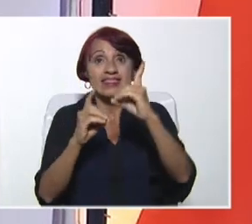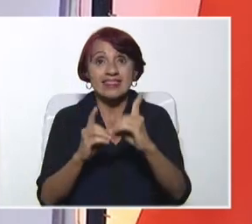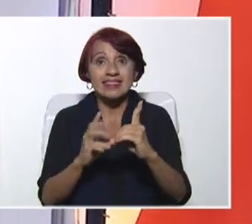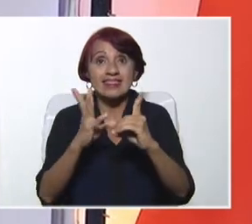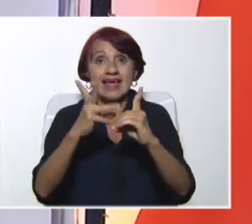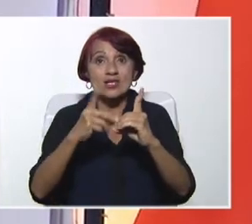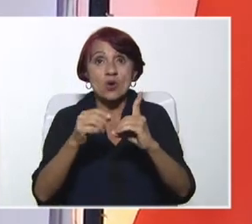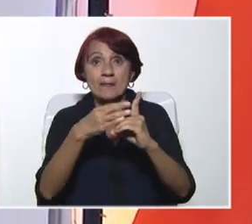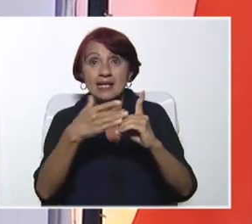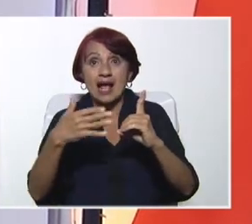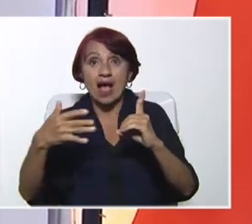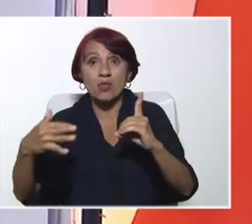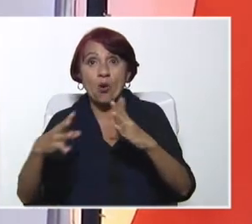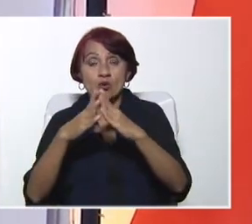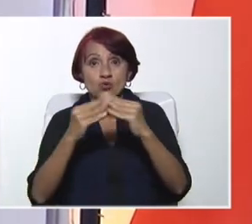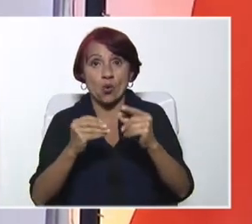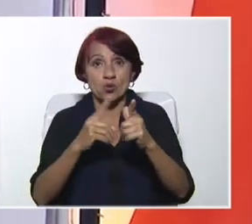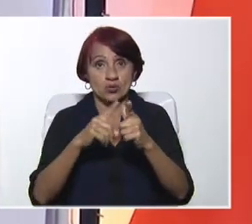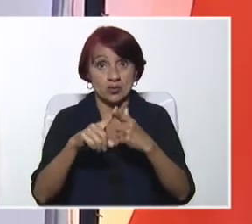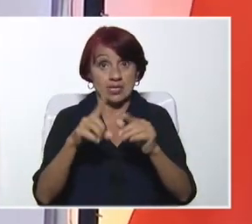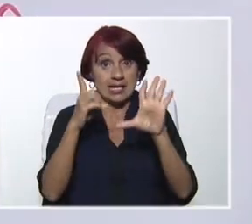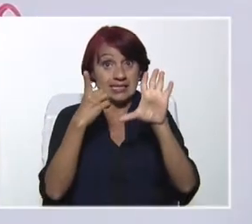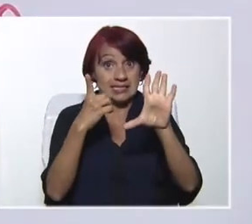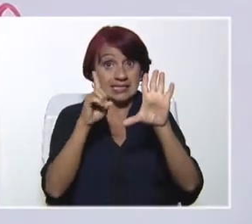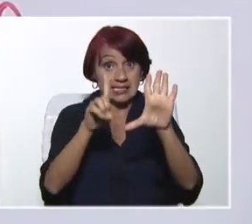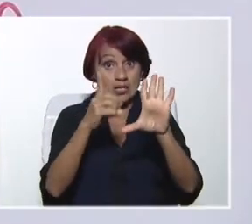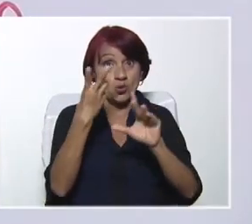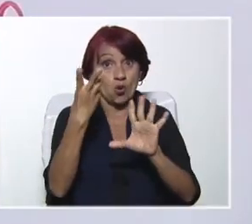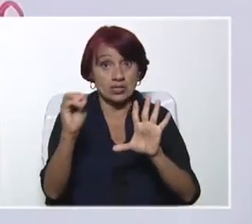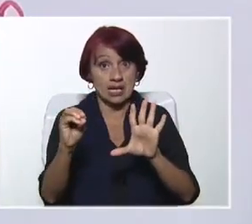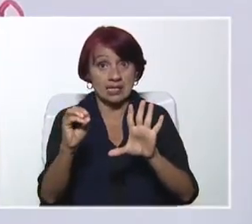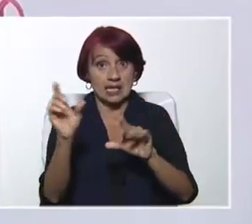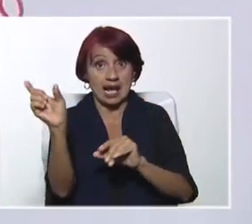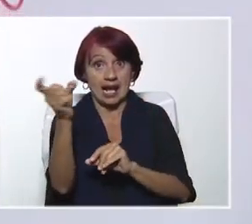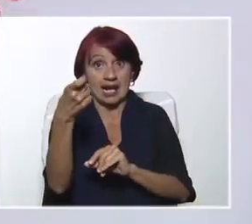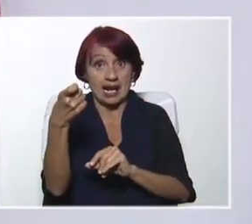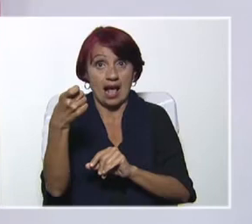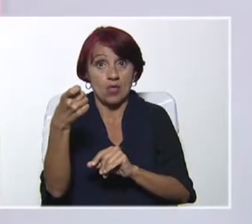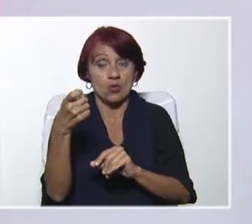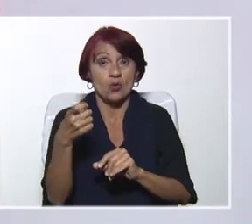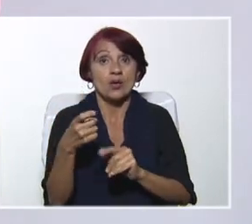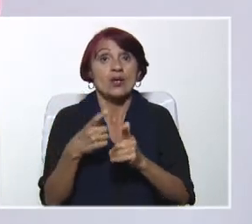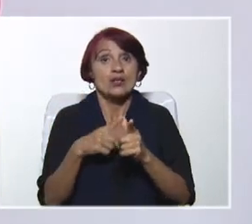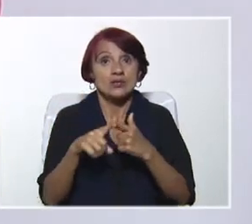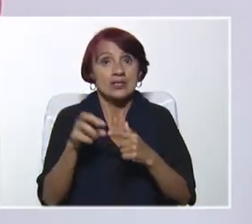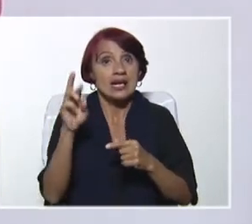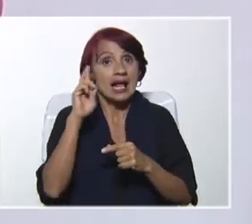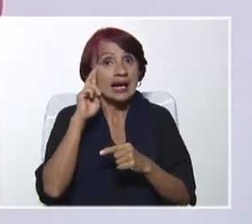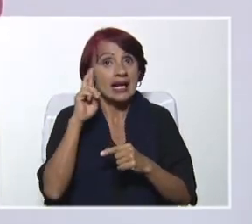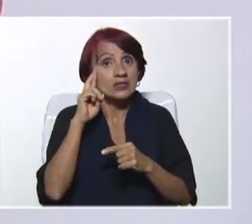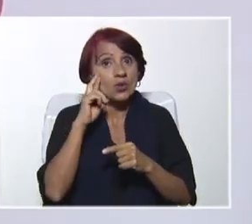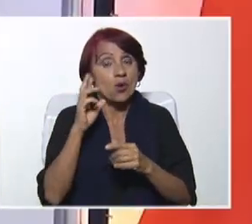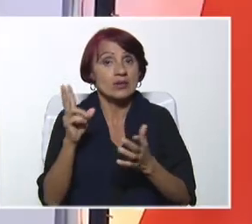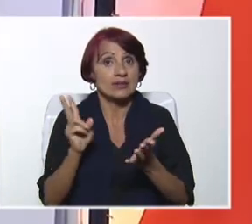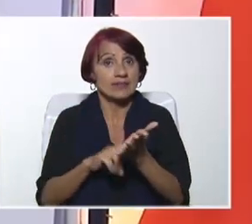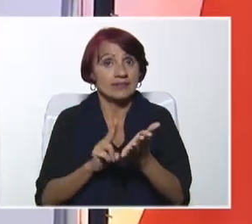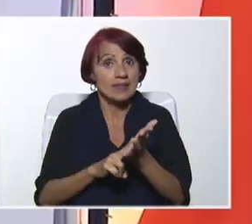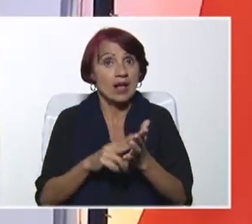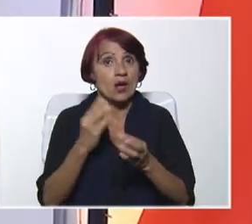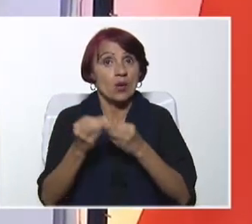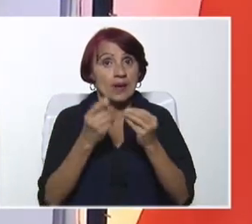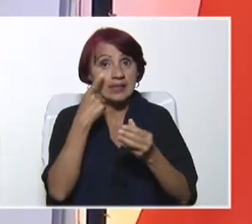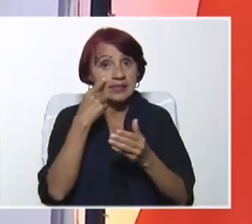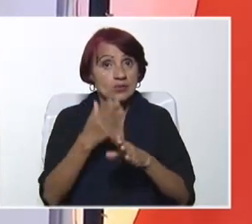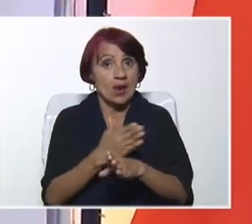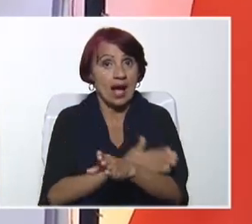cancelen 180 grados. Y la razón que habíamos dicho en